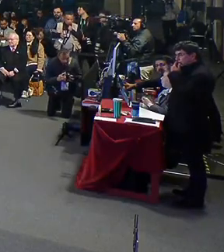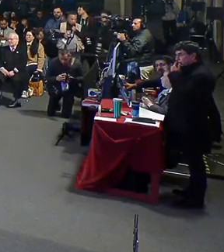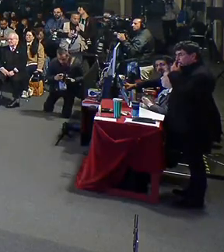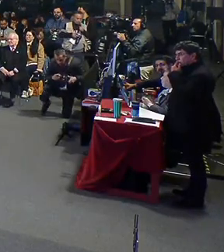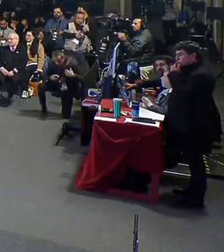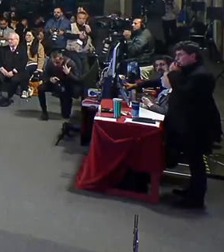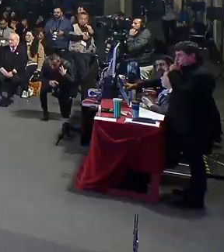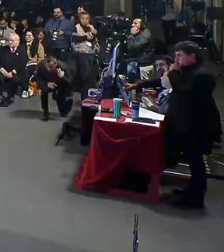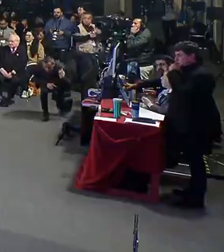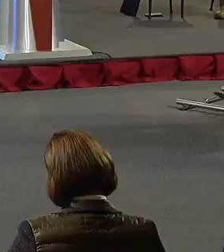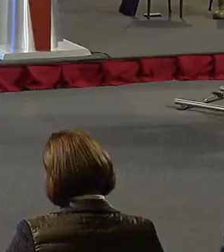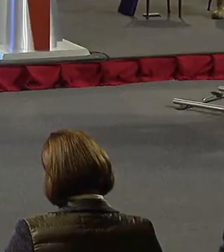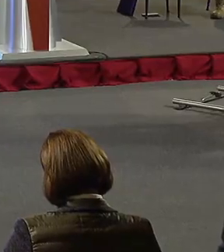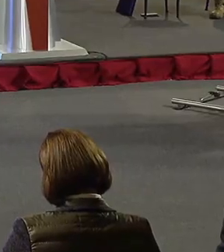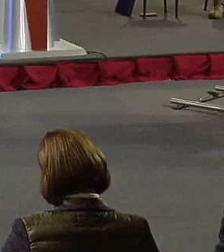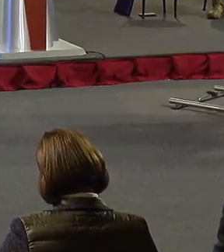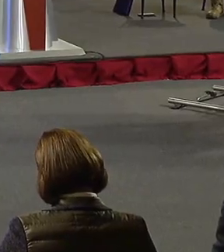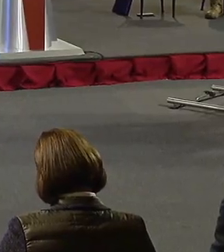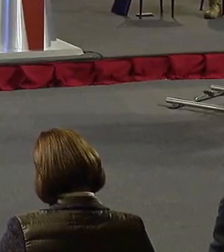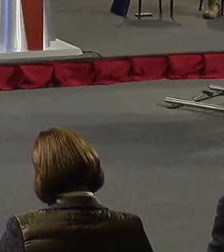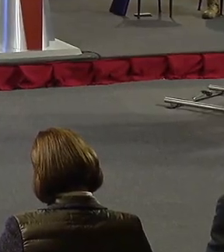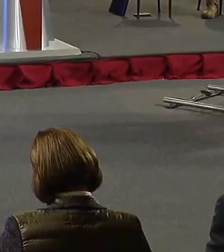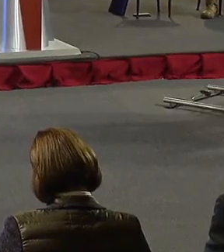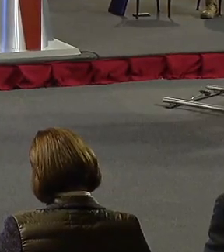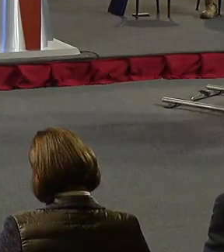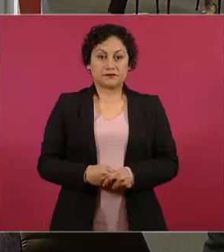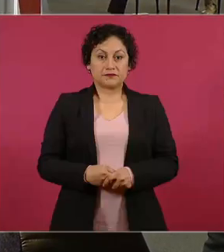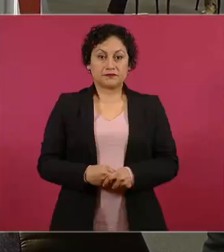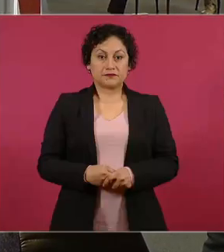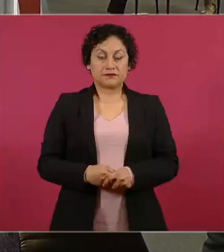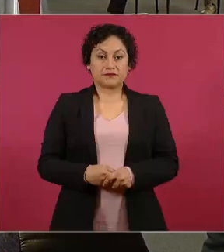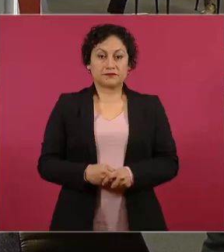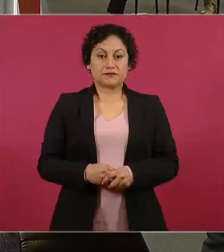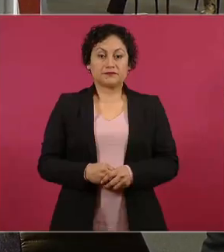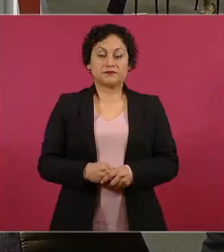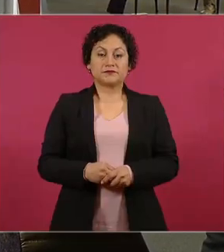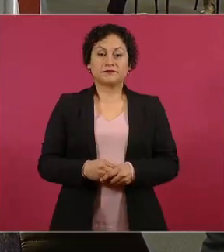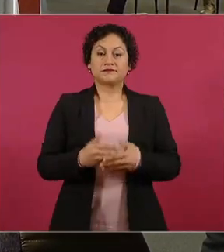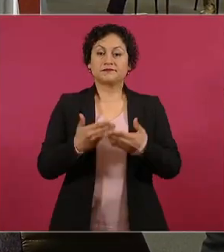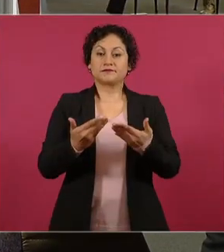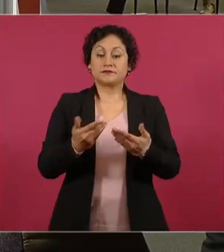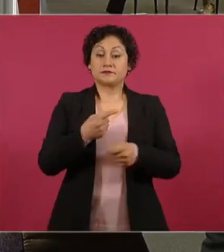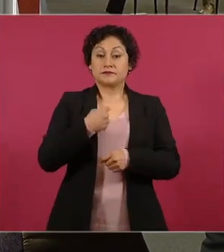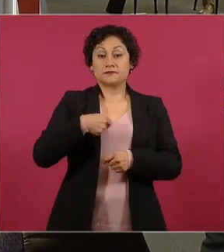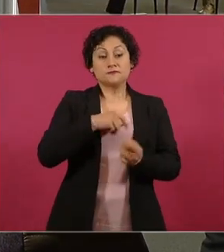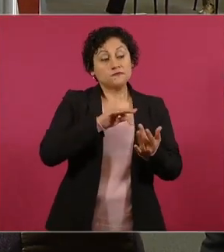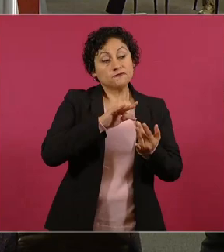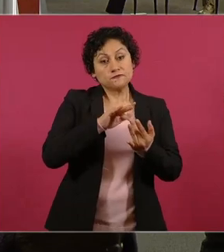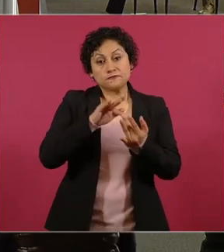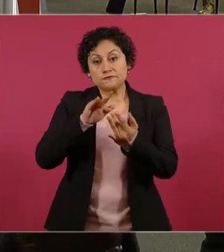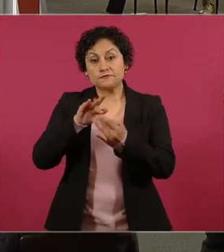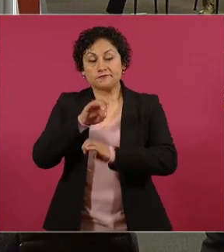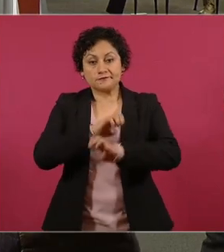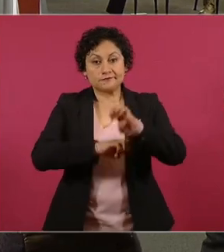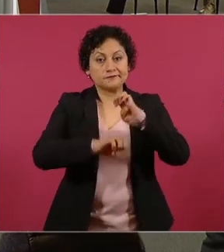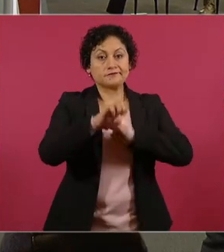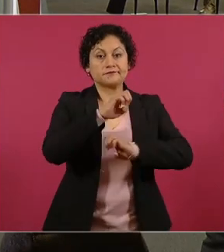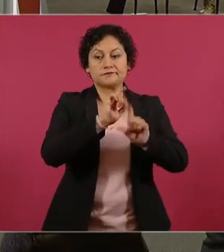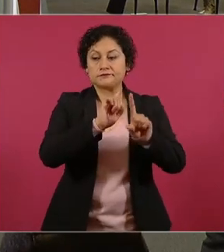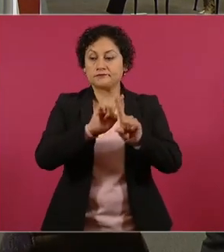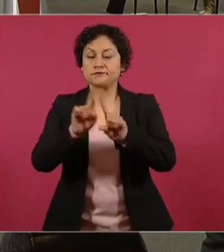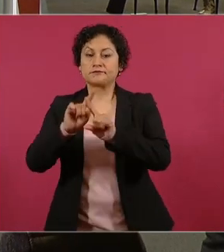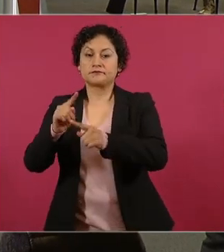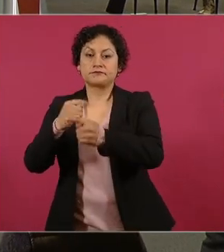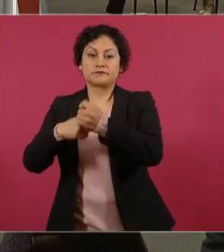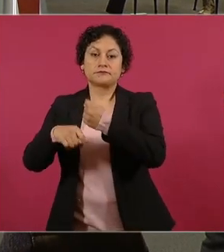para poder estar en comunicación con los grupos de gasolineros para un mejor precio y sobre todo con ANTAD, con Grupo Walmart, con